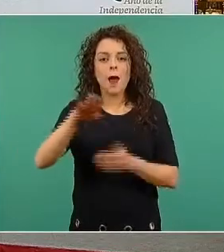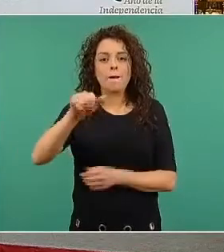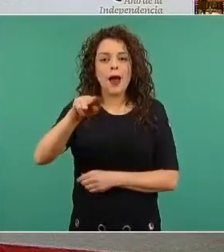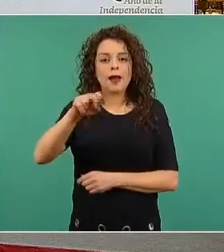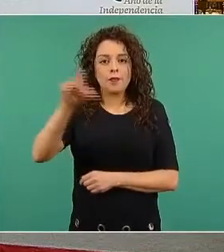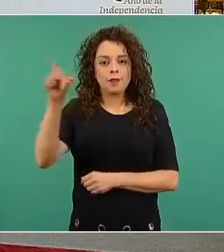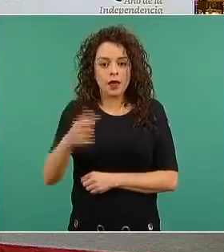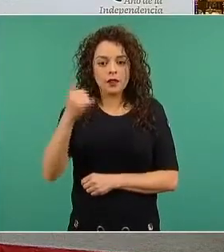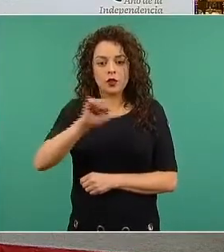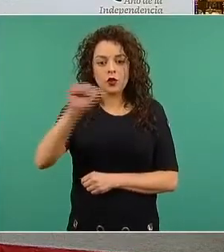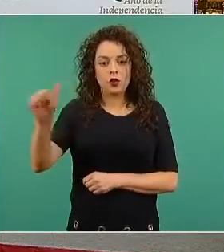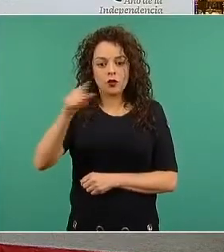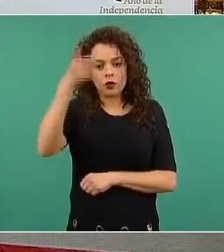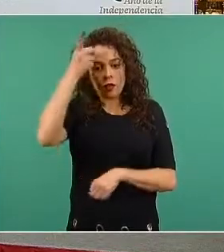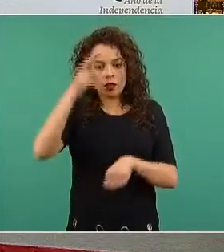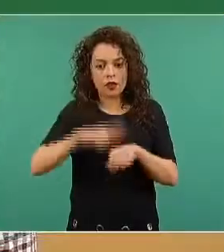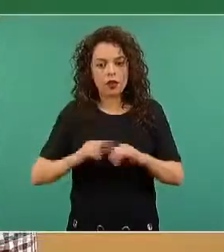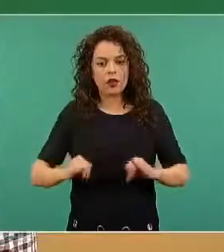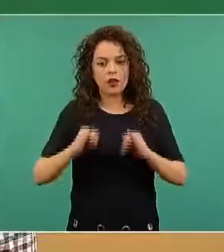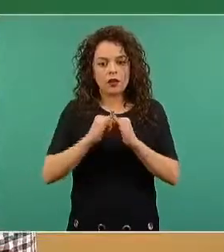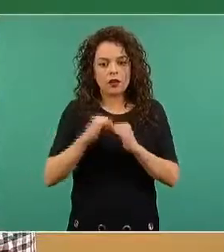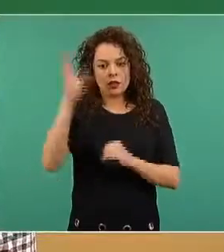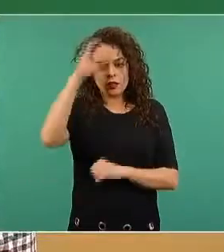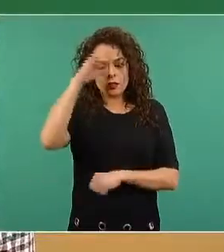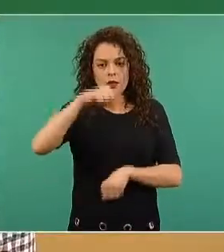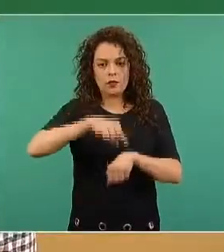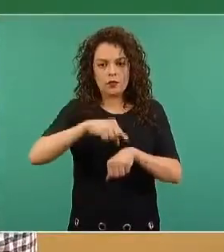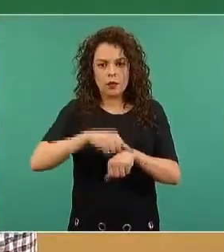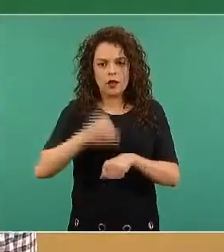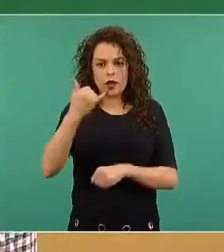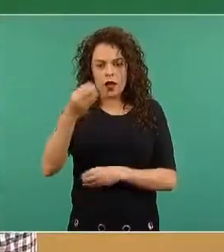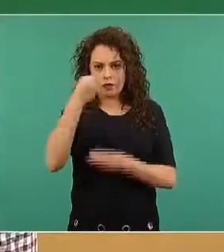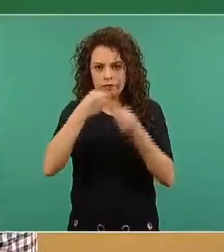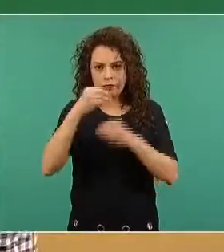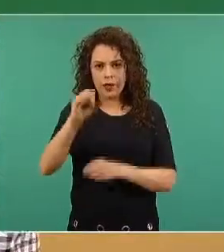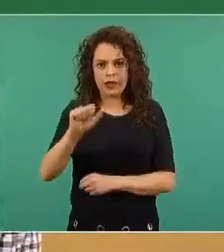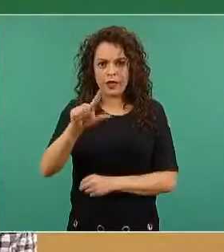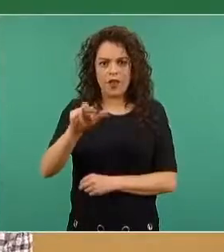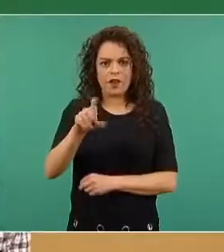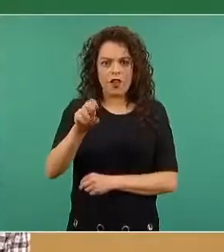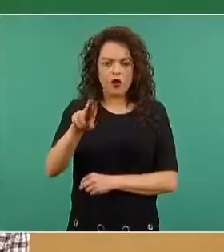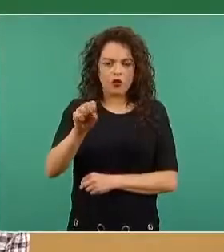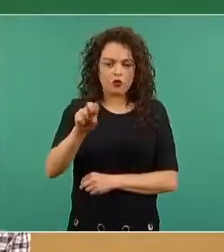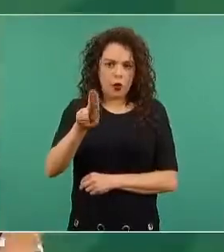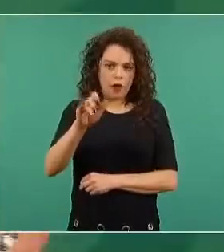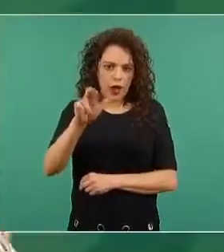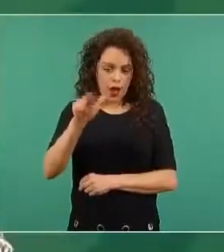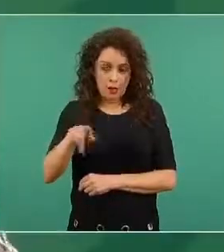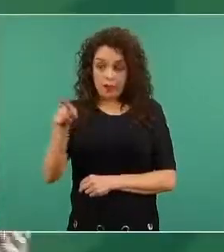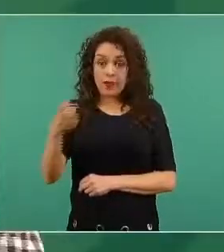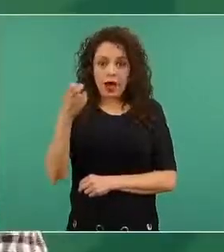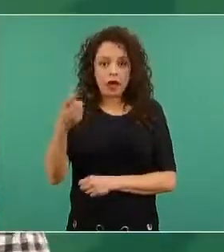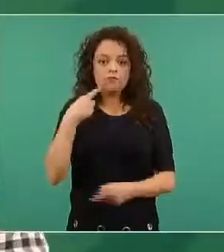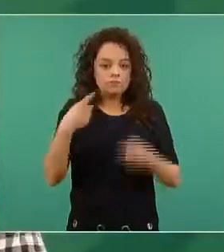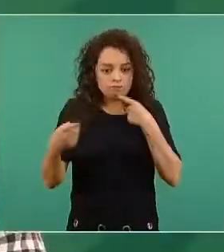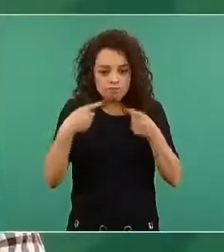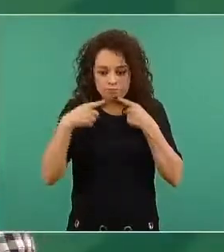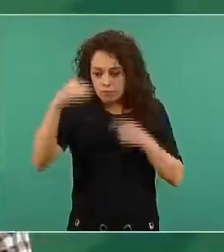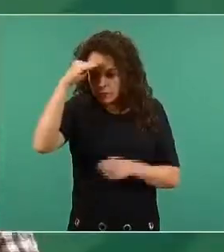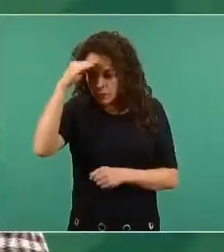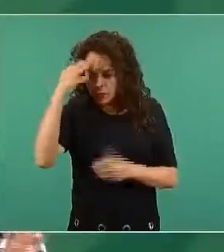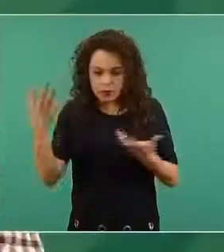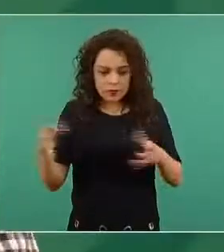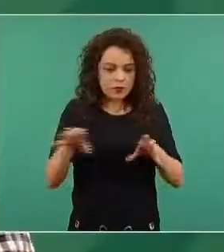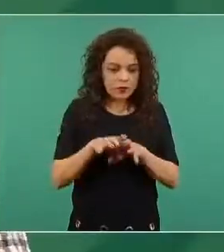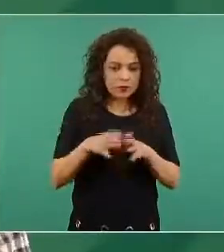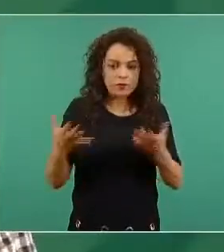Kersenovich, director del Instituto Nacional de Ciencias Médicas y Nutrición Salvador Subirán. Y reflexionábamos precisamente sobre las oportunidades